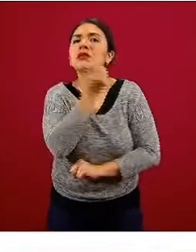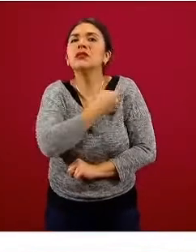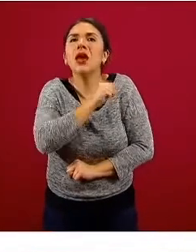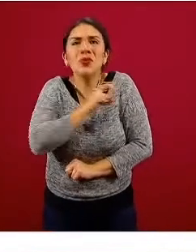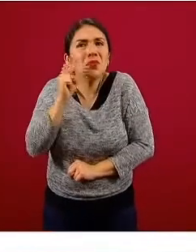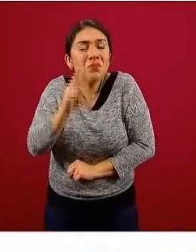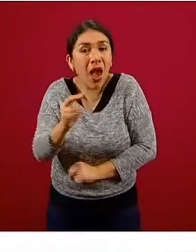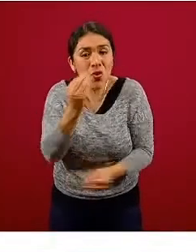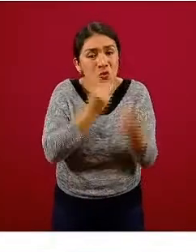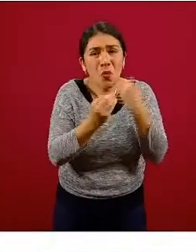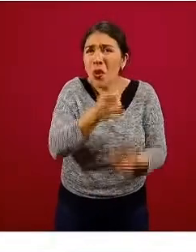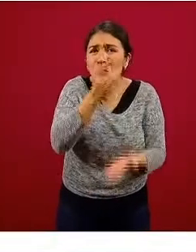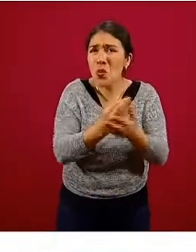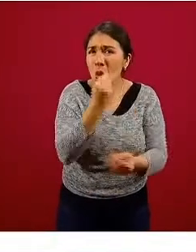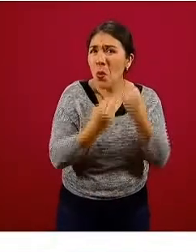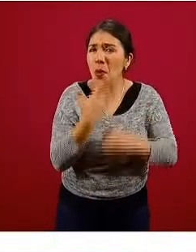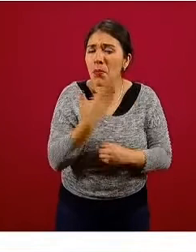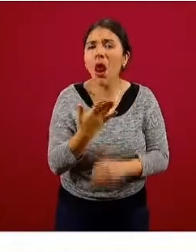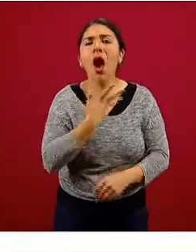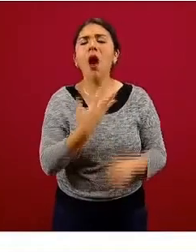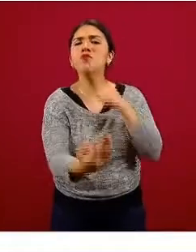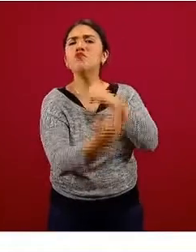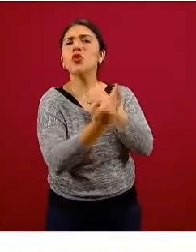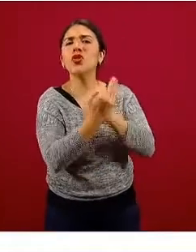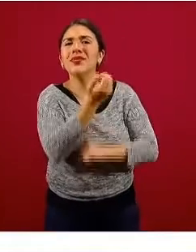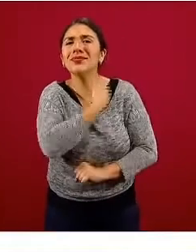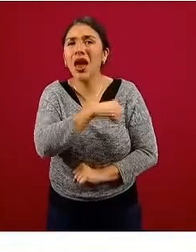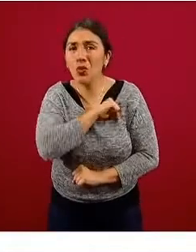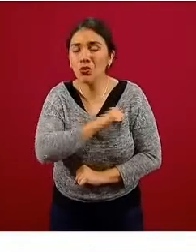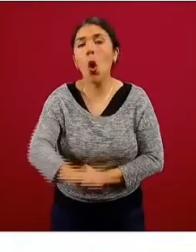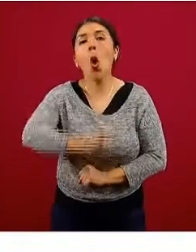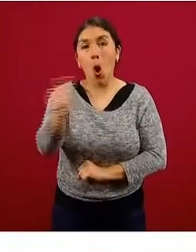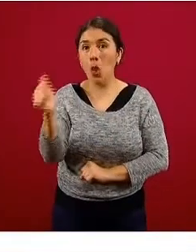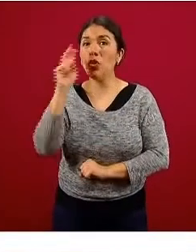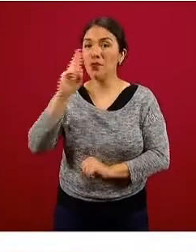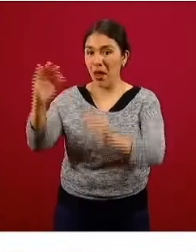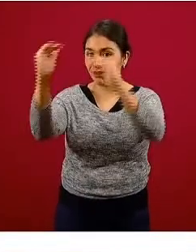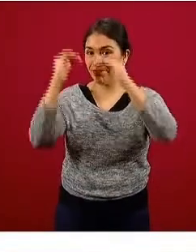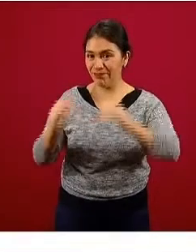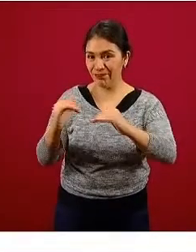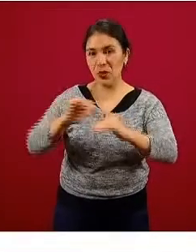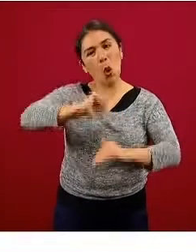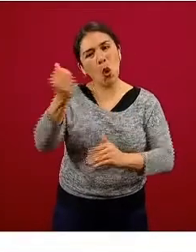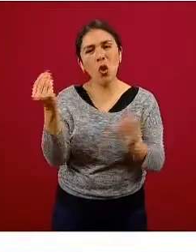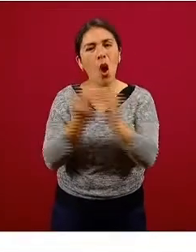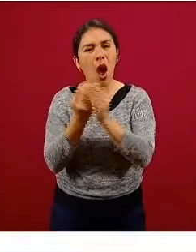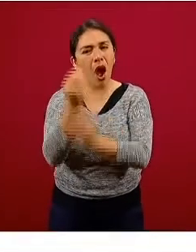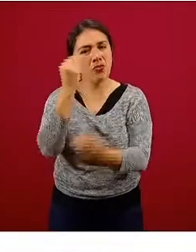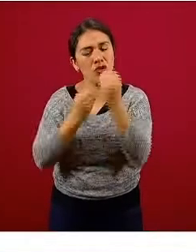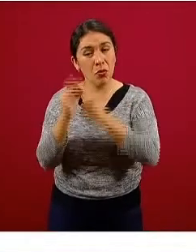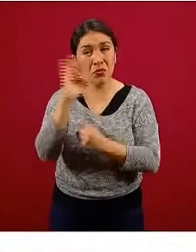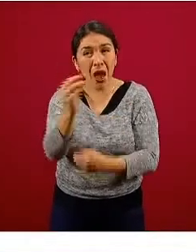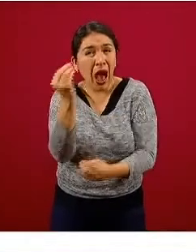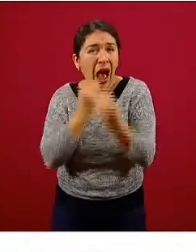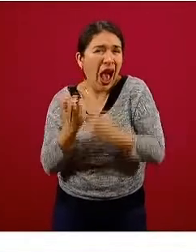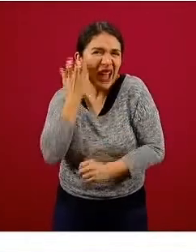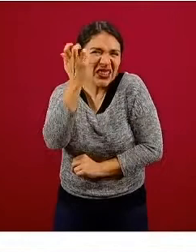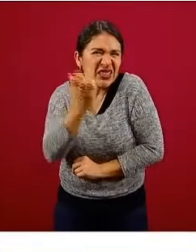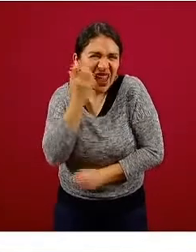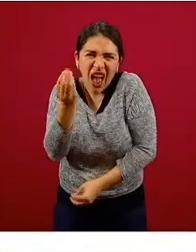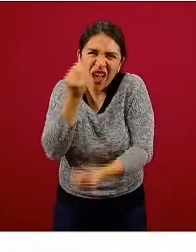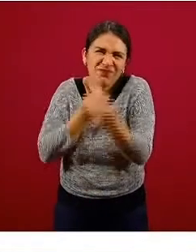impresionante cómo la buena nutrición protege la salud. Pero por otro lado tenemos otros alimentos que, si se consumen